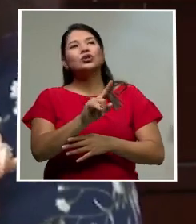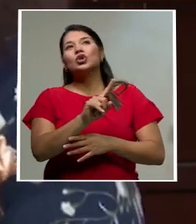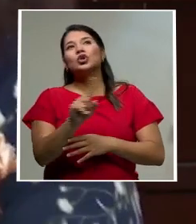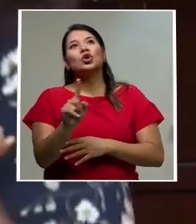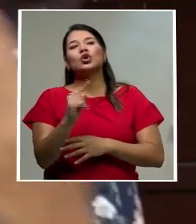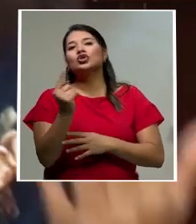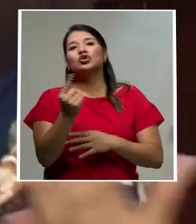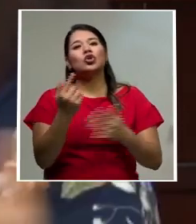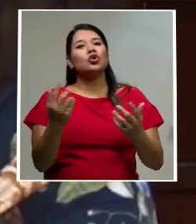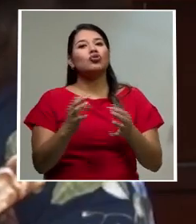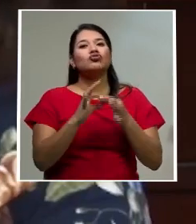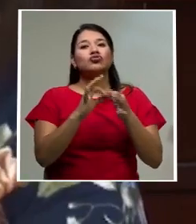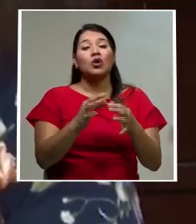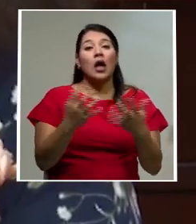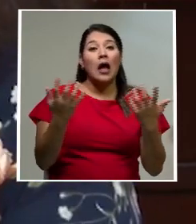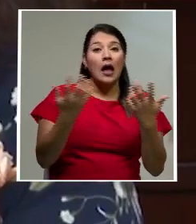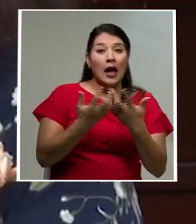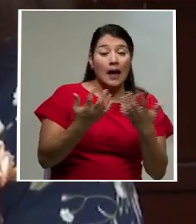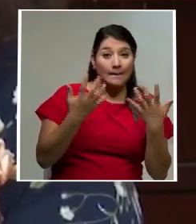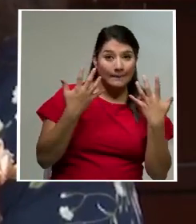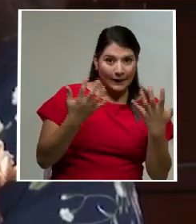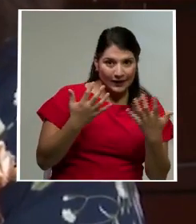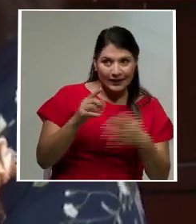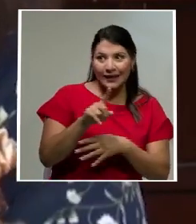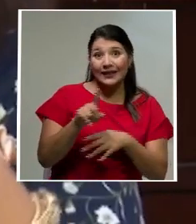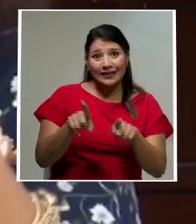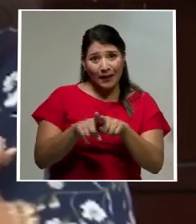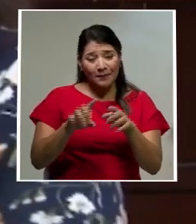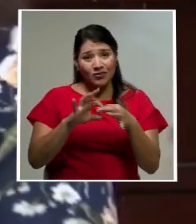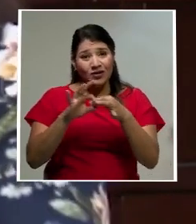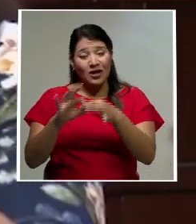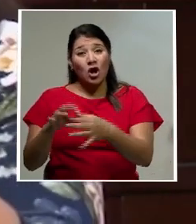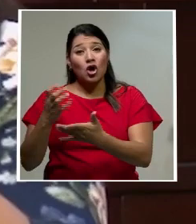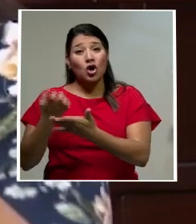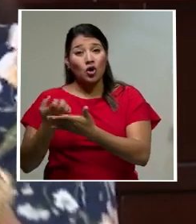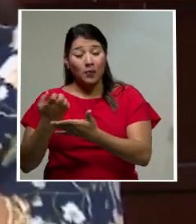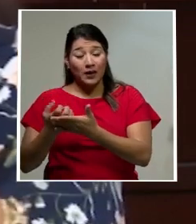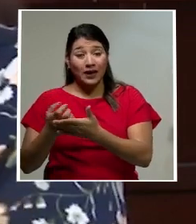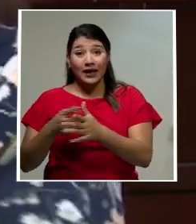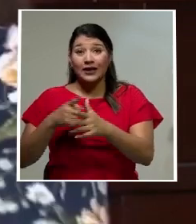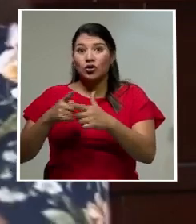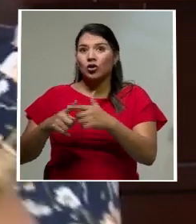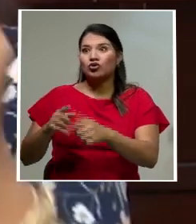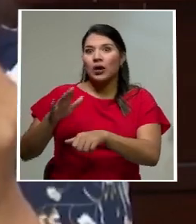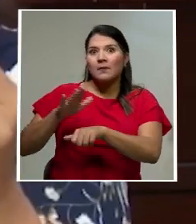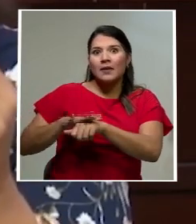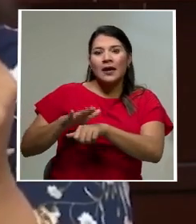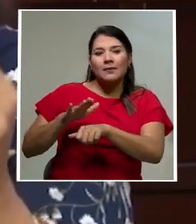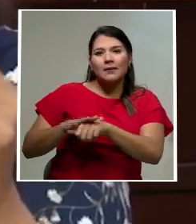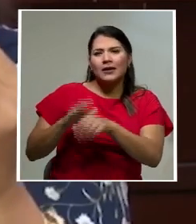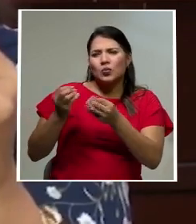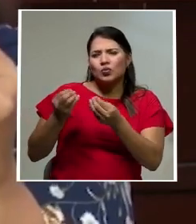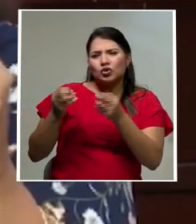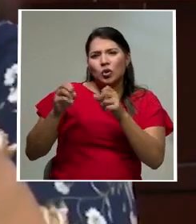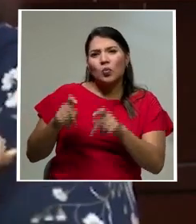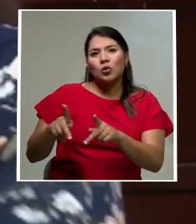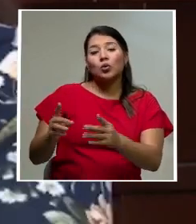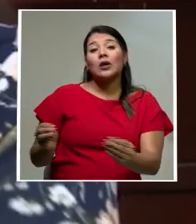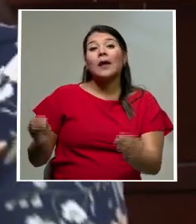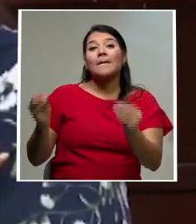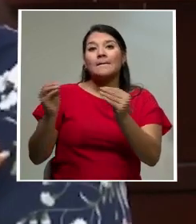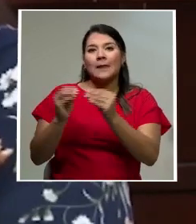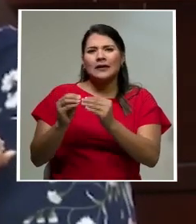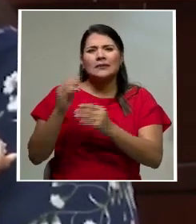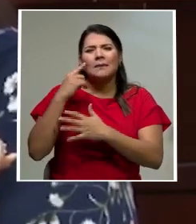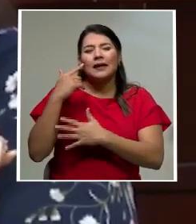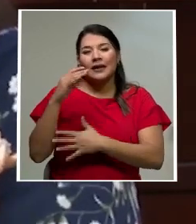este sea el mecanismo que vaya a generar riqueza para nuestro país, lo que nos abriría esto es una gran cantidad de oportunidades, más bien para